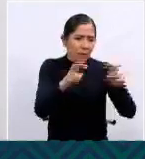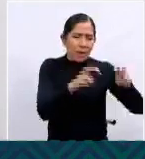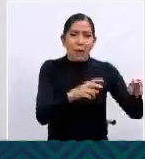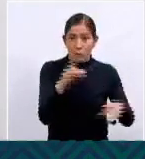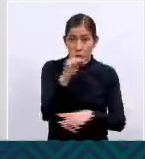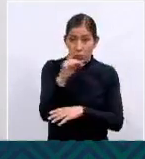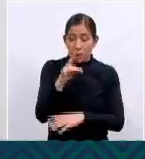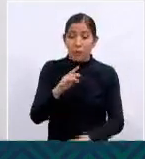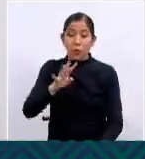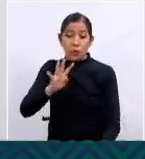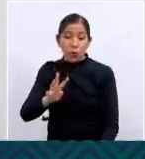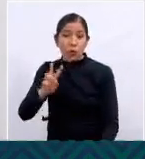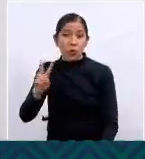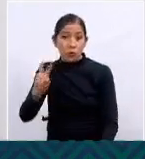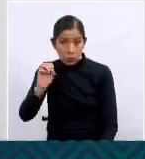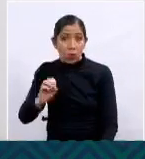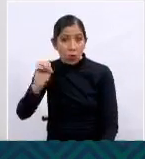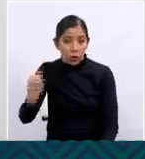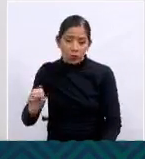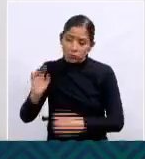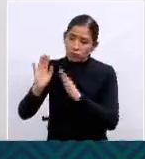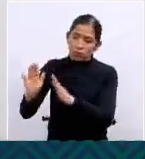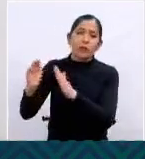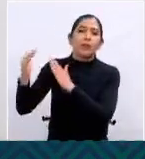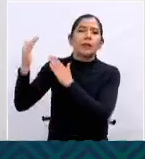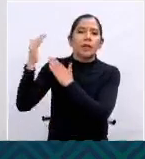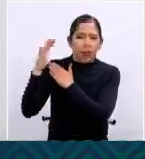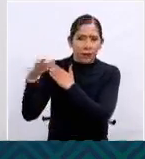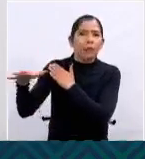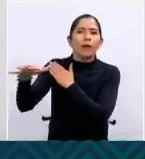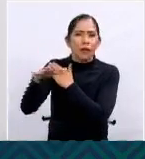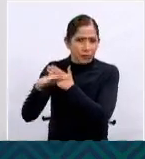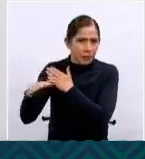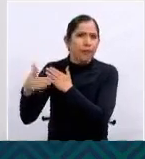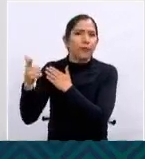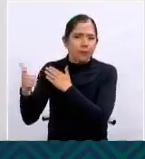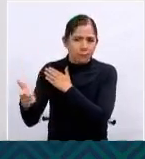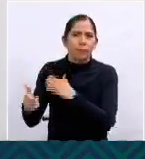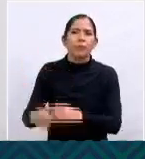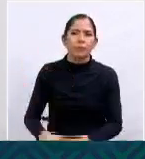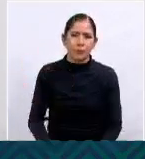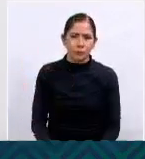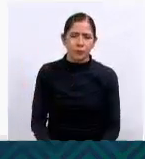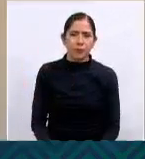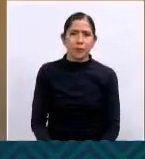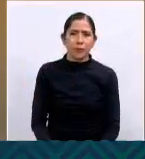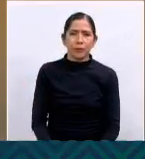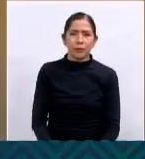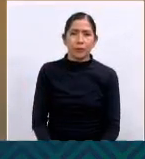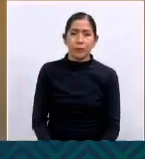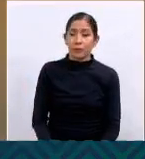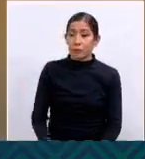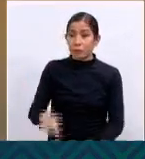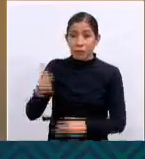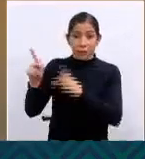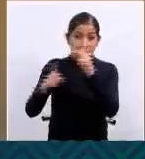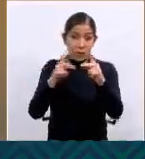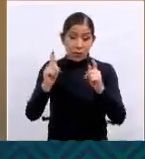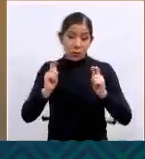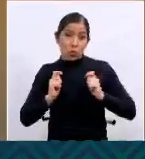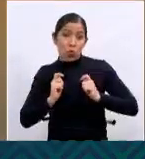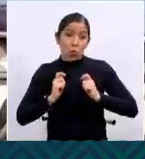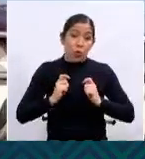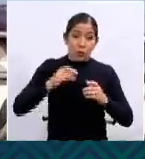el 42% han sido nuestros hermanos y hermanas de Santa Cruz. Este desplazamiento en el interior